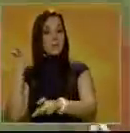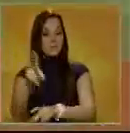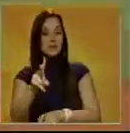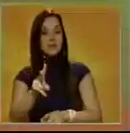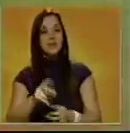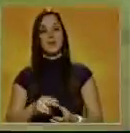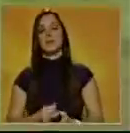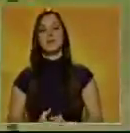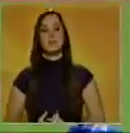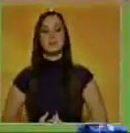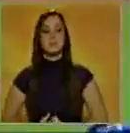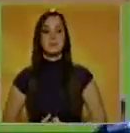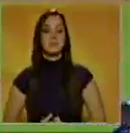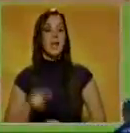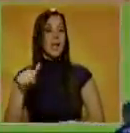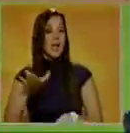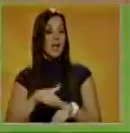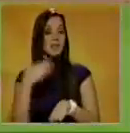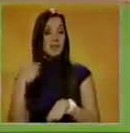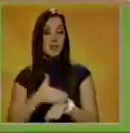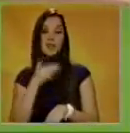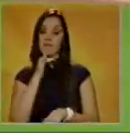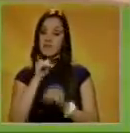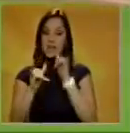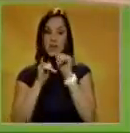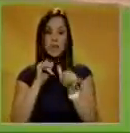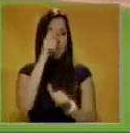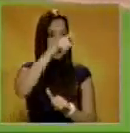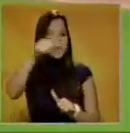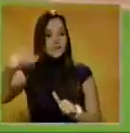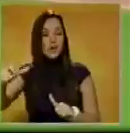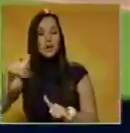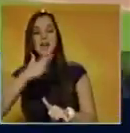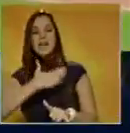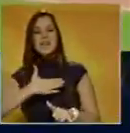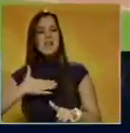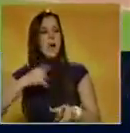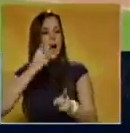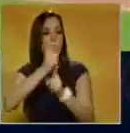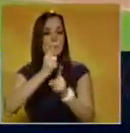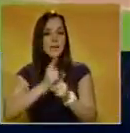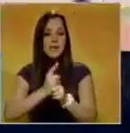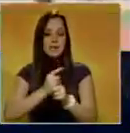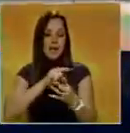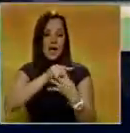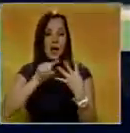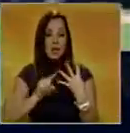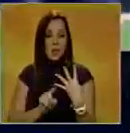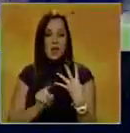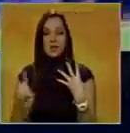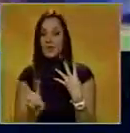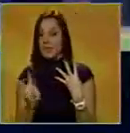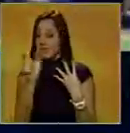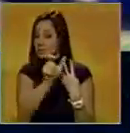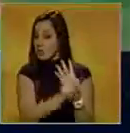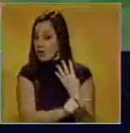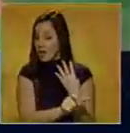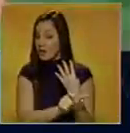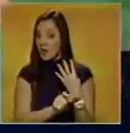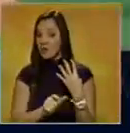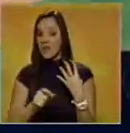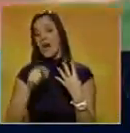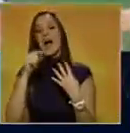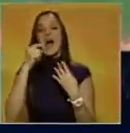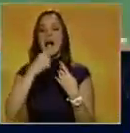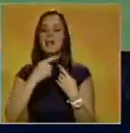perdió Zach Donson. Este jueves fueron anunciados los finalistas para el Guante de Oro y en total figuran 4 venezolanos. Por la Liga Americana aparecen el